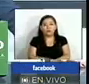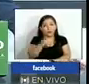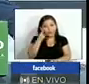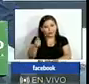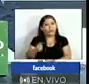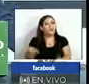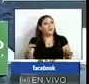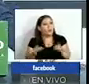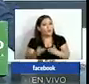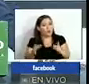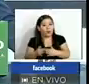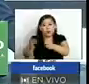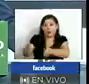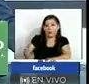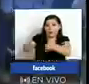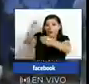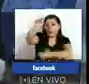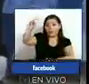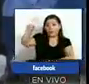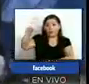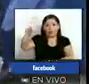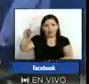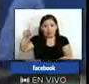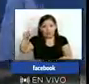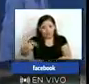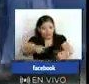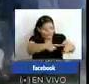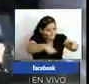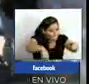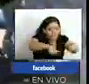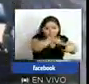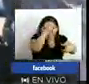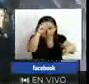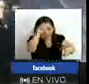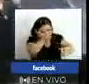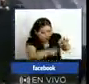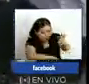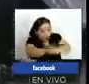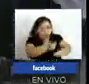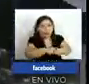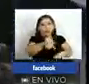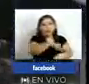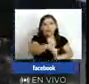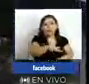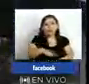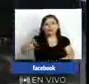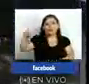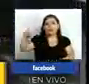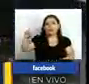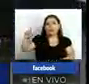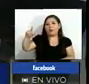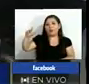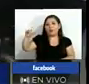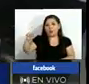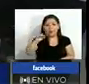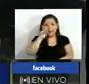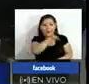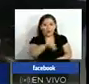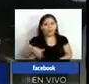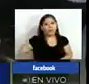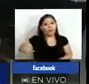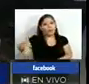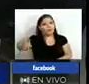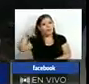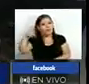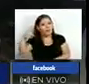Y también le contamos que ANDA habilitó un pozo para suministrar el servicio de agua potable en la colonia Las Delicias y Pinares de Suiza, esto es Santa Tecla, con